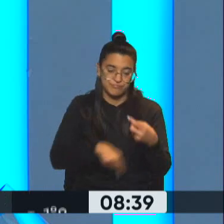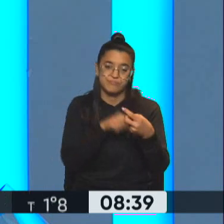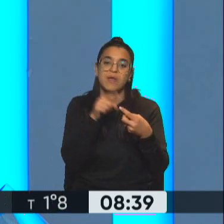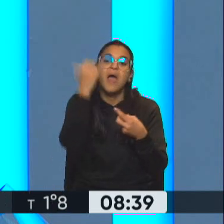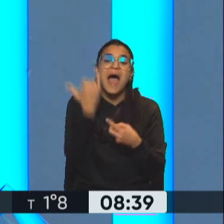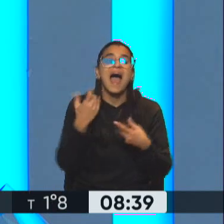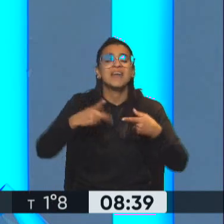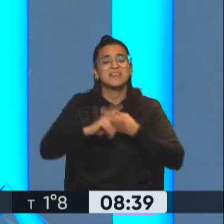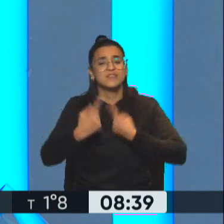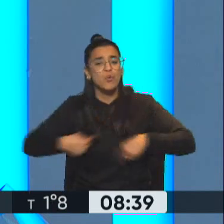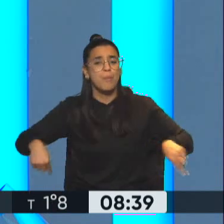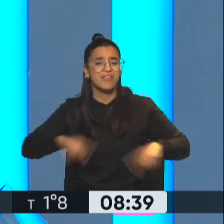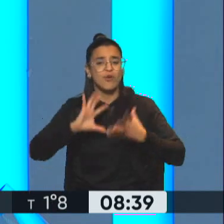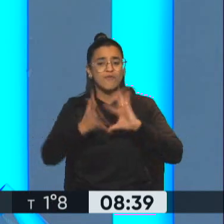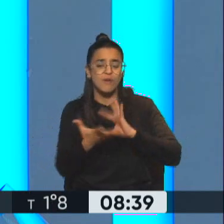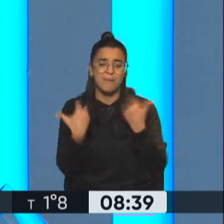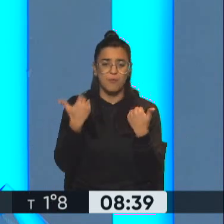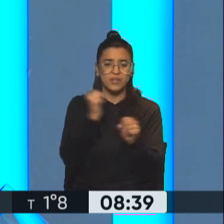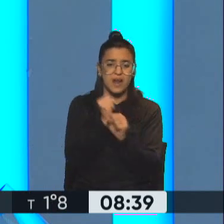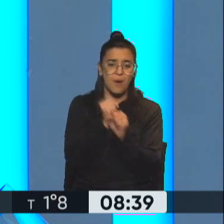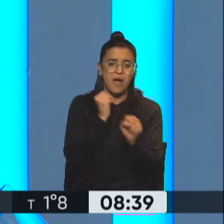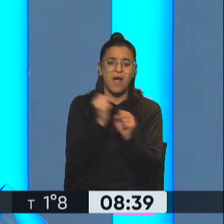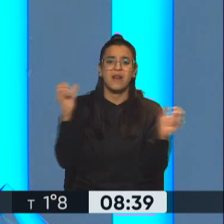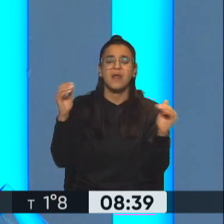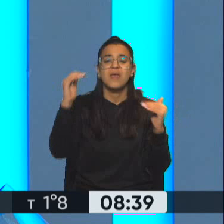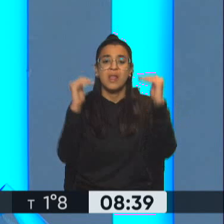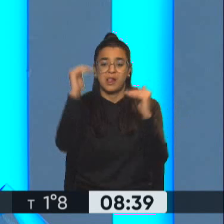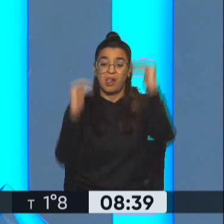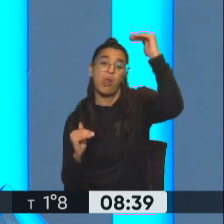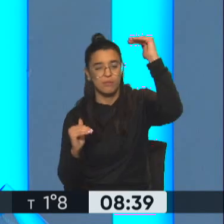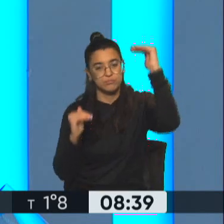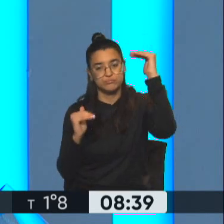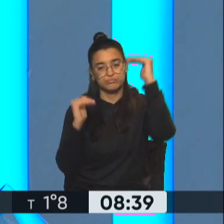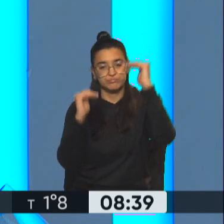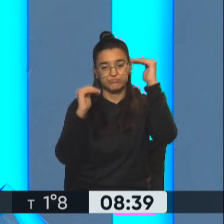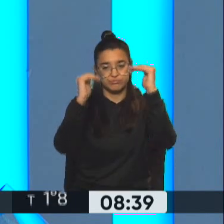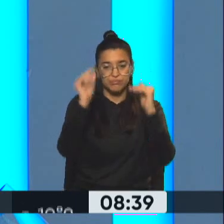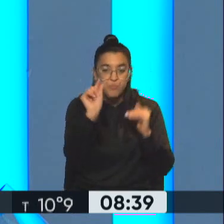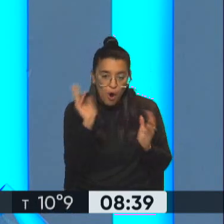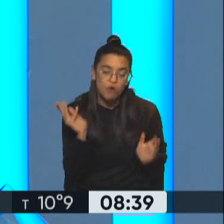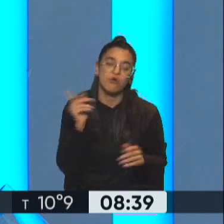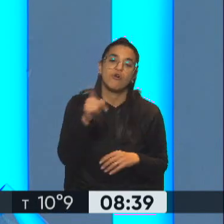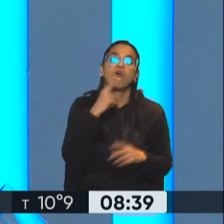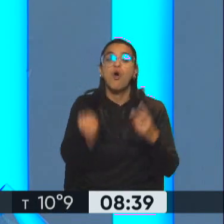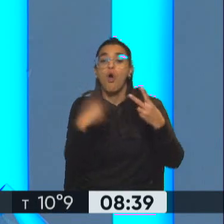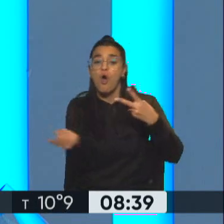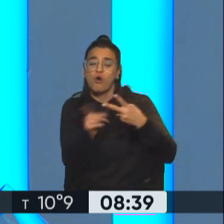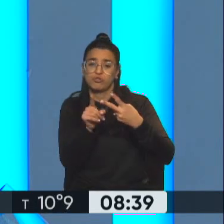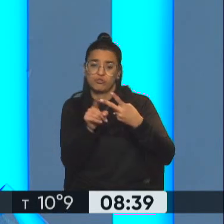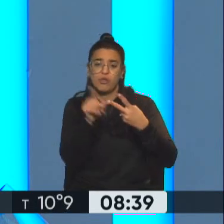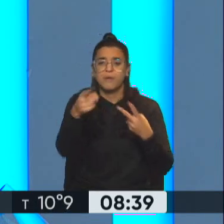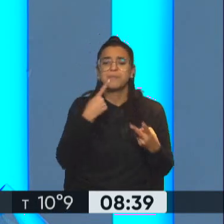distintos instrumentos para trabajar en desacoplar un poco esa brecha. Y el otro pendiente es